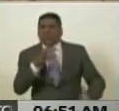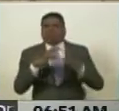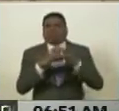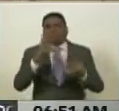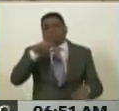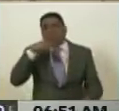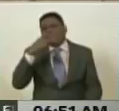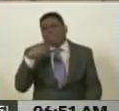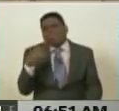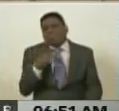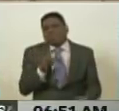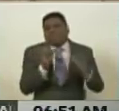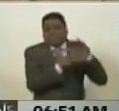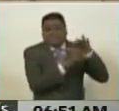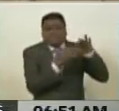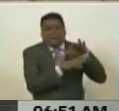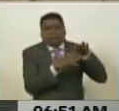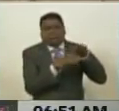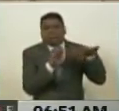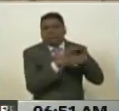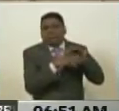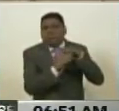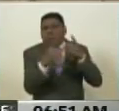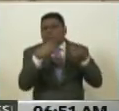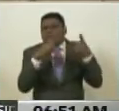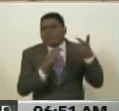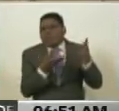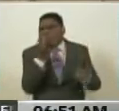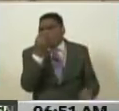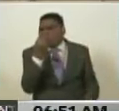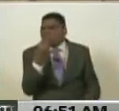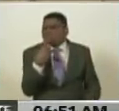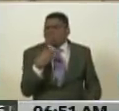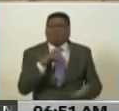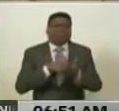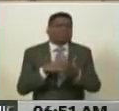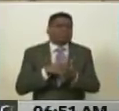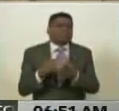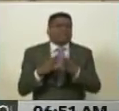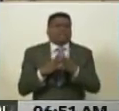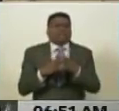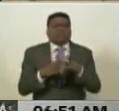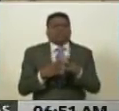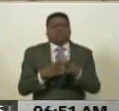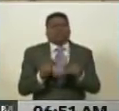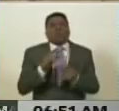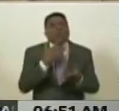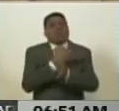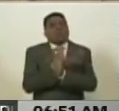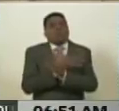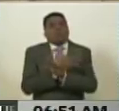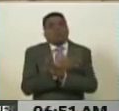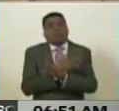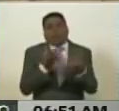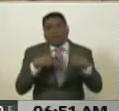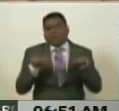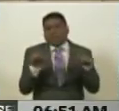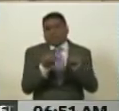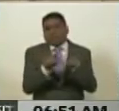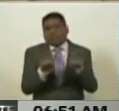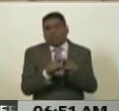han generado acaparamiento, han generado especulación, privilegian y protegen el contrabando de extracción, juegan a tentar